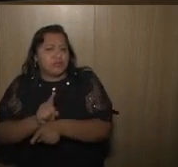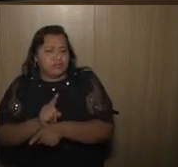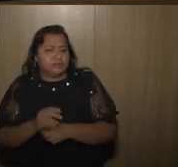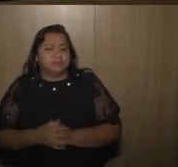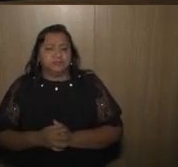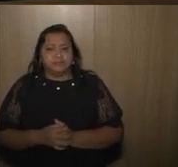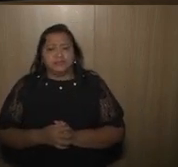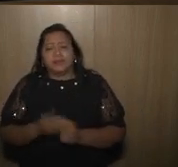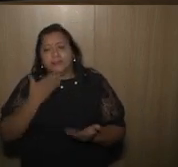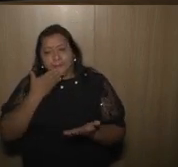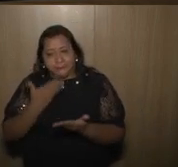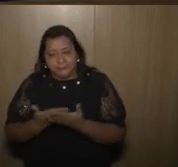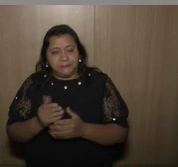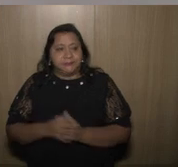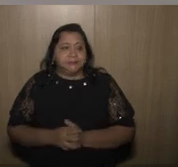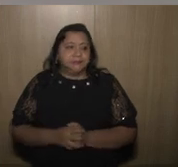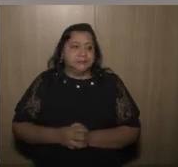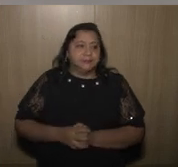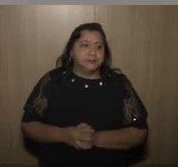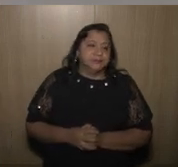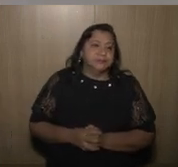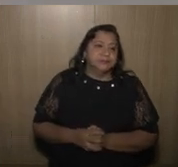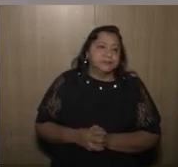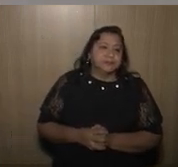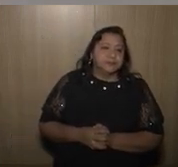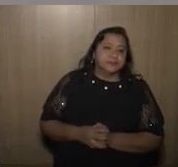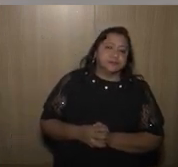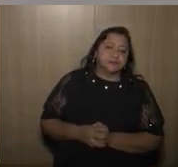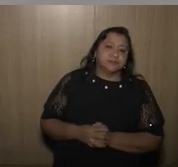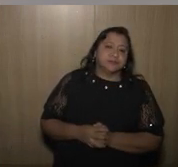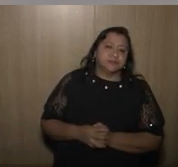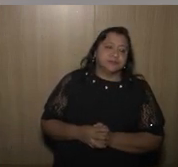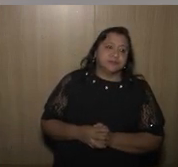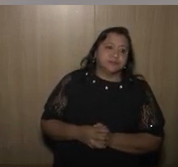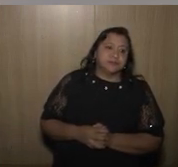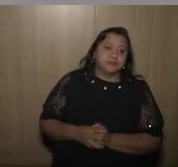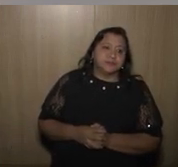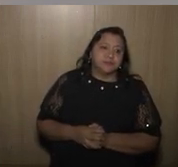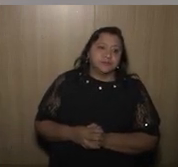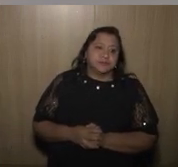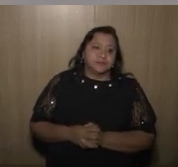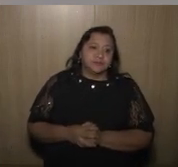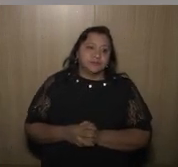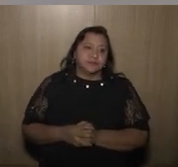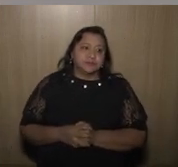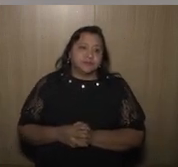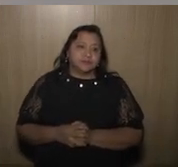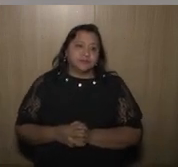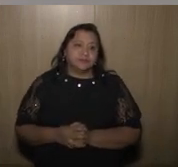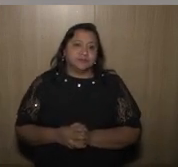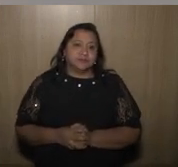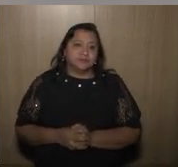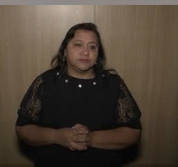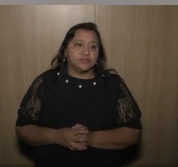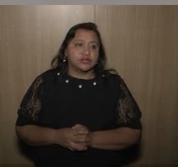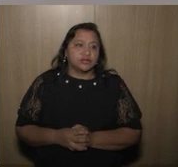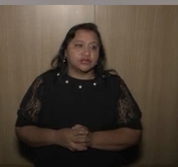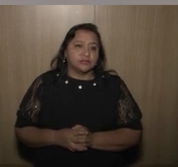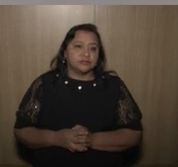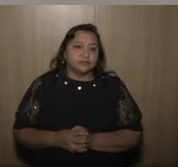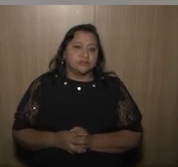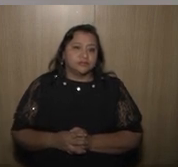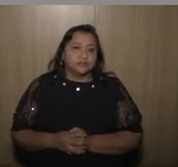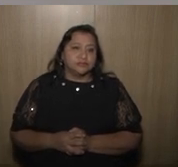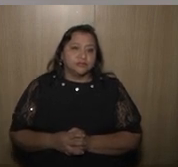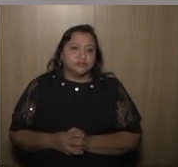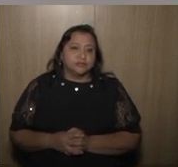trámite? Gracias. Doctora Elsie, buenas tardes. Muchísimas gracias por la pregunta. Desde Función Pública,